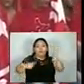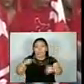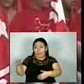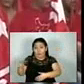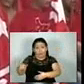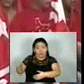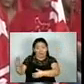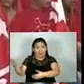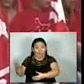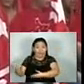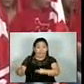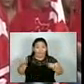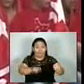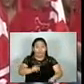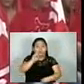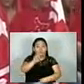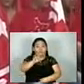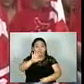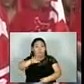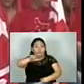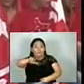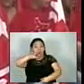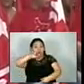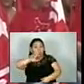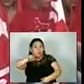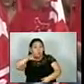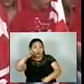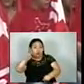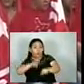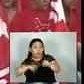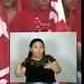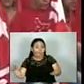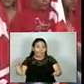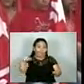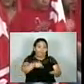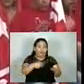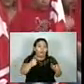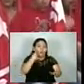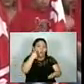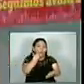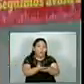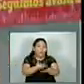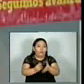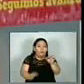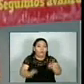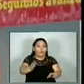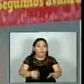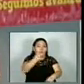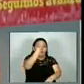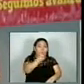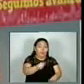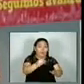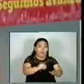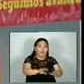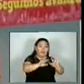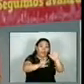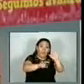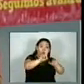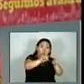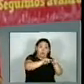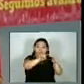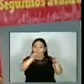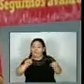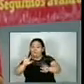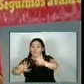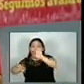devuelvan 153 mil dólares al Estado. La audiencia aprobatoria se realizará del 14, o mejor dicho, del 11